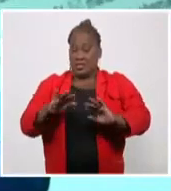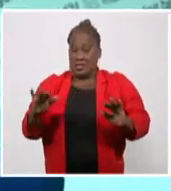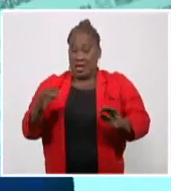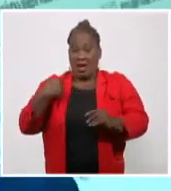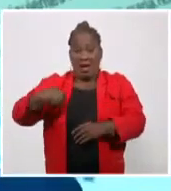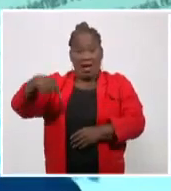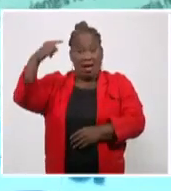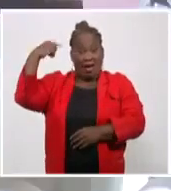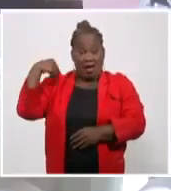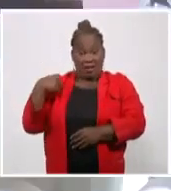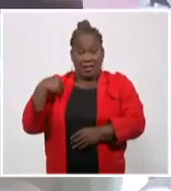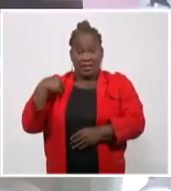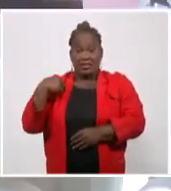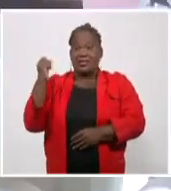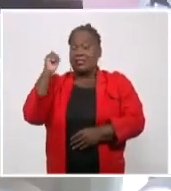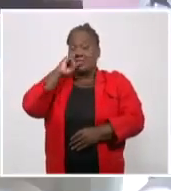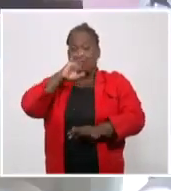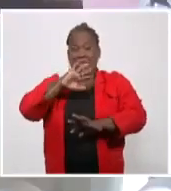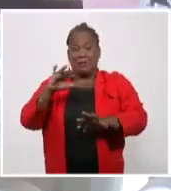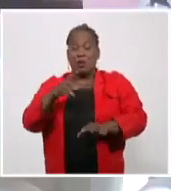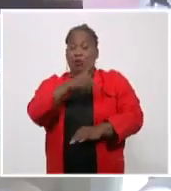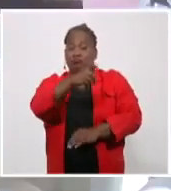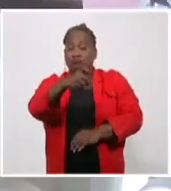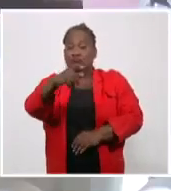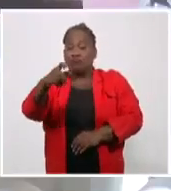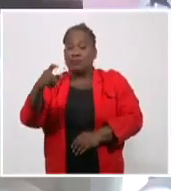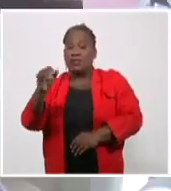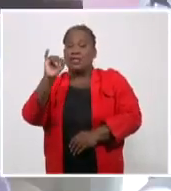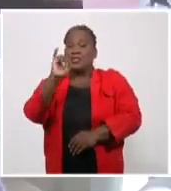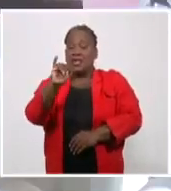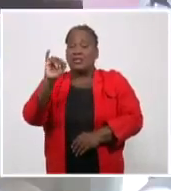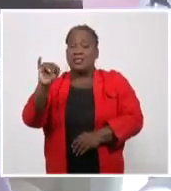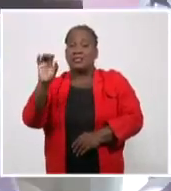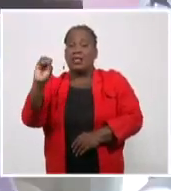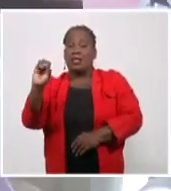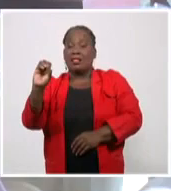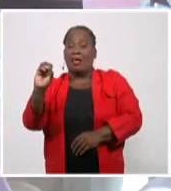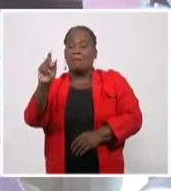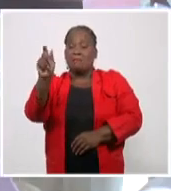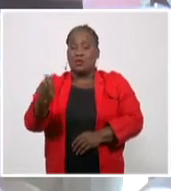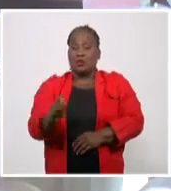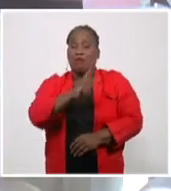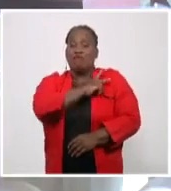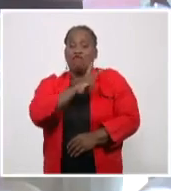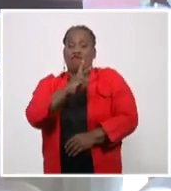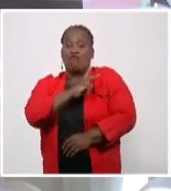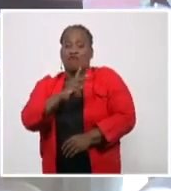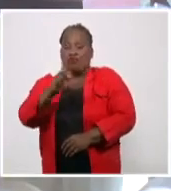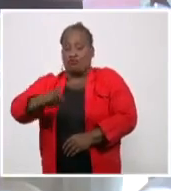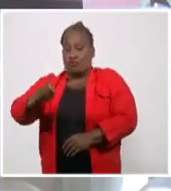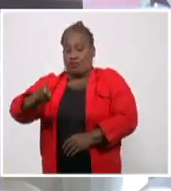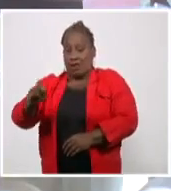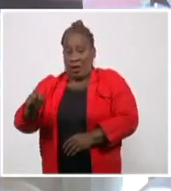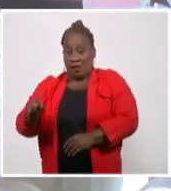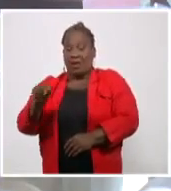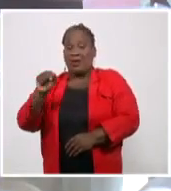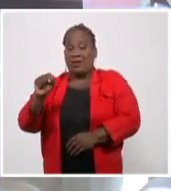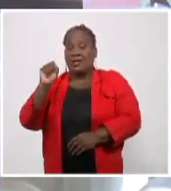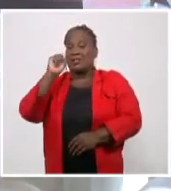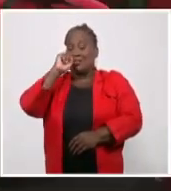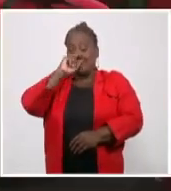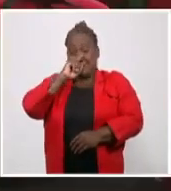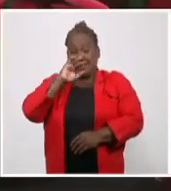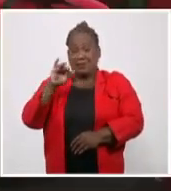se completó la inmunización de los 660 voluntarios que contemplaba el diseño del fase 2 para este esquema